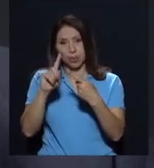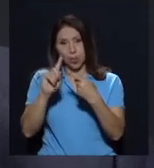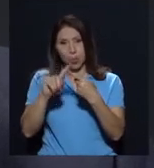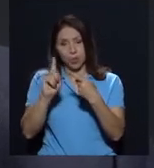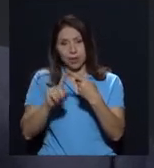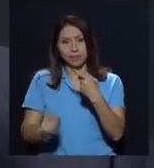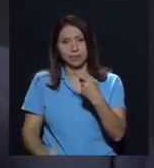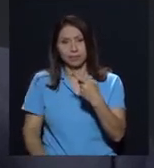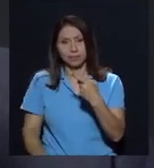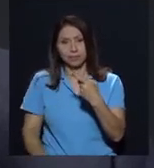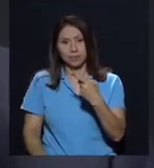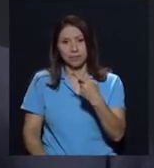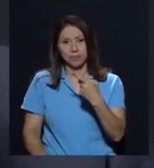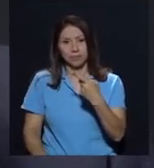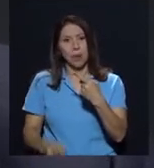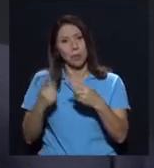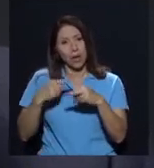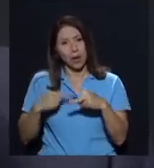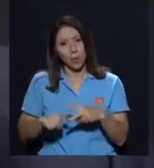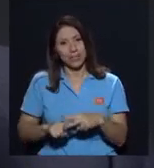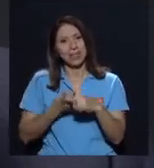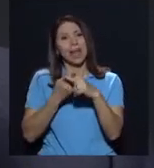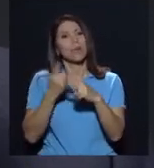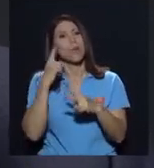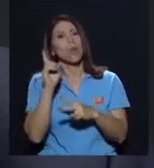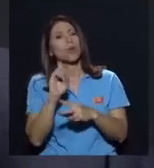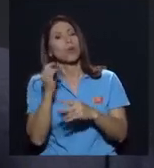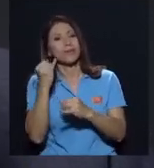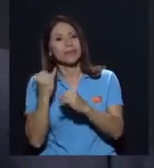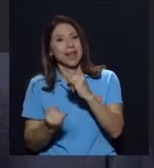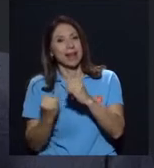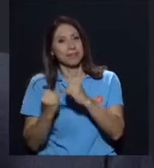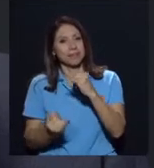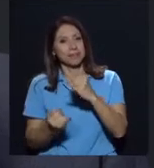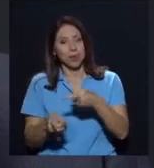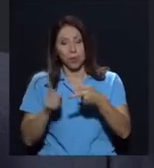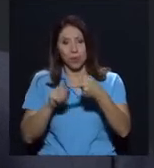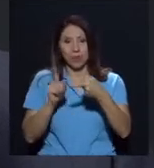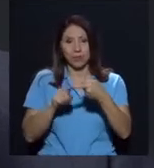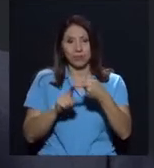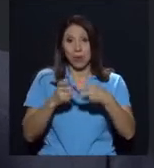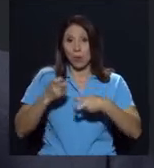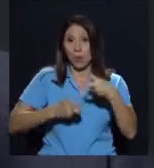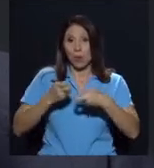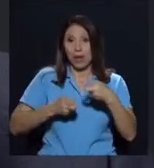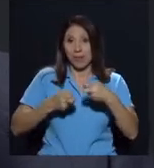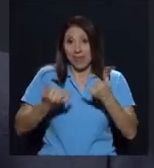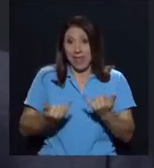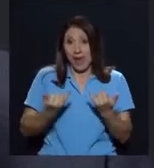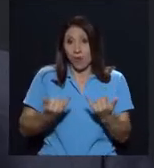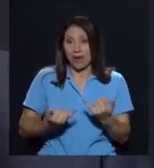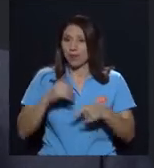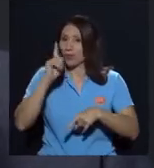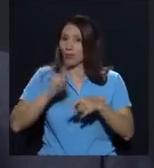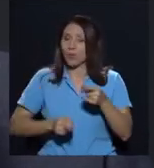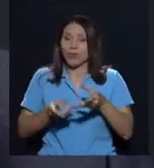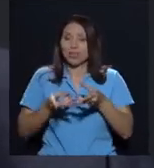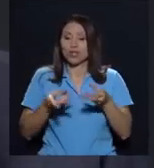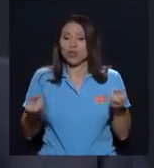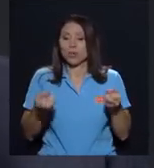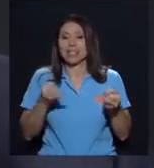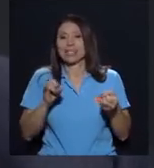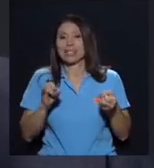para comenzar por el final es de que el problema de hoy difícilmente se puede resolver si no se resuelve el problema de mañana